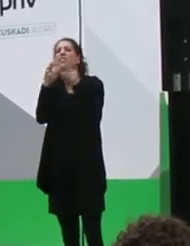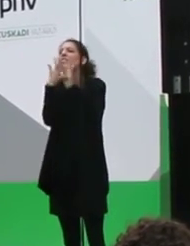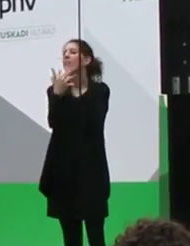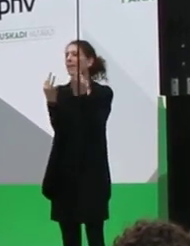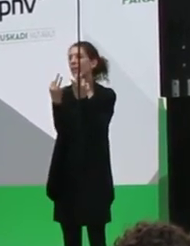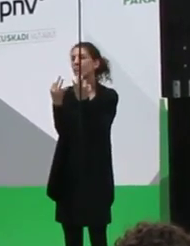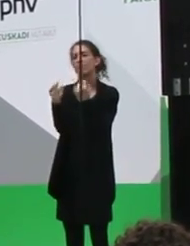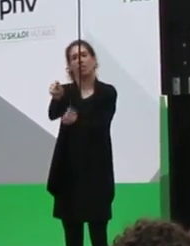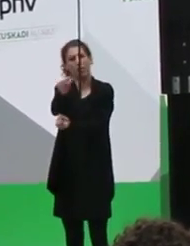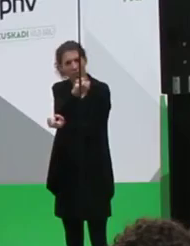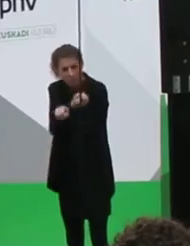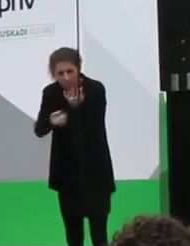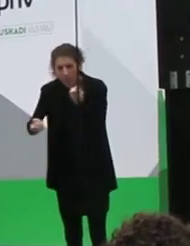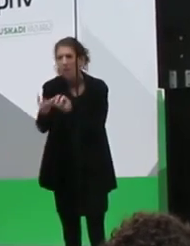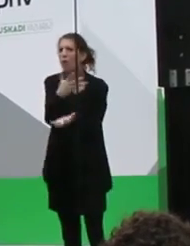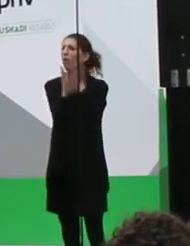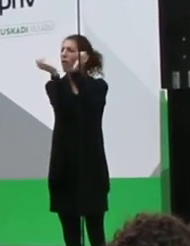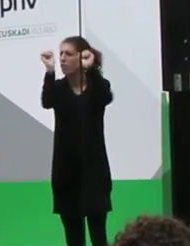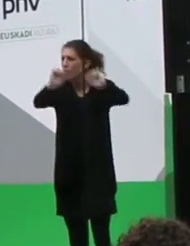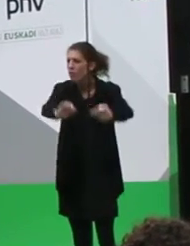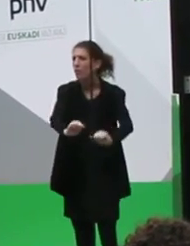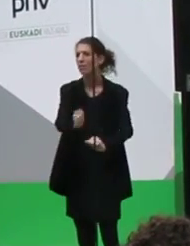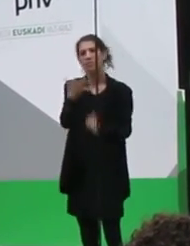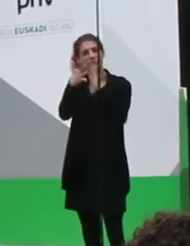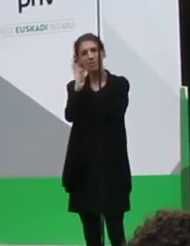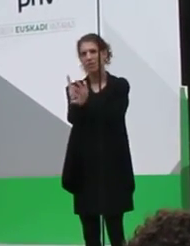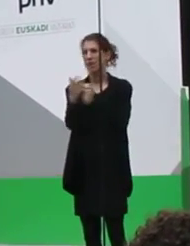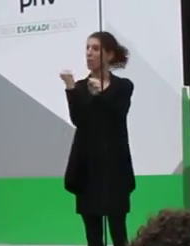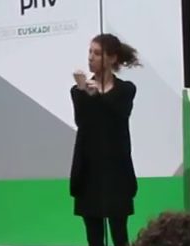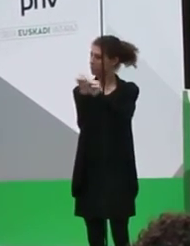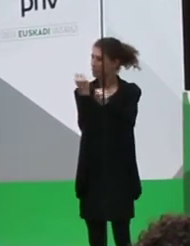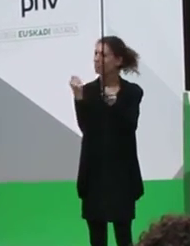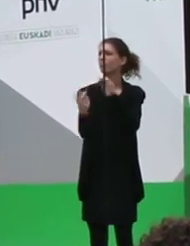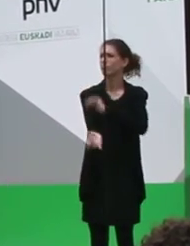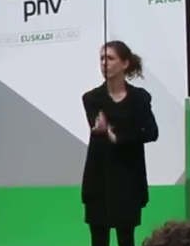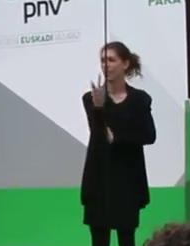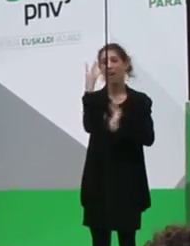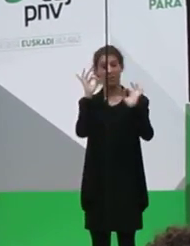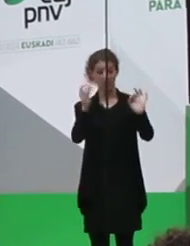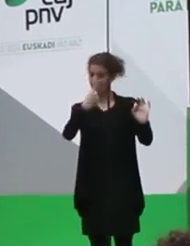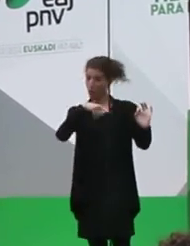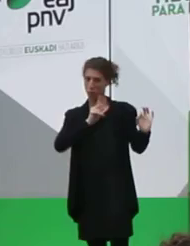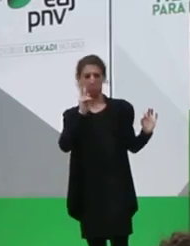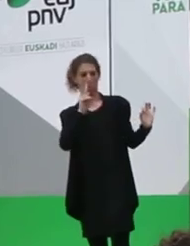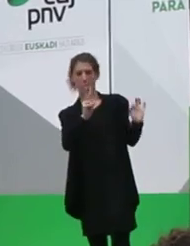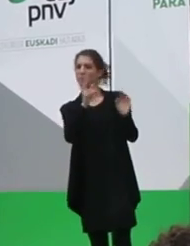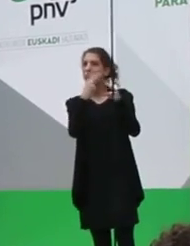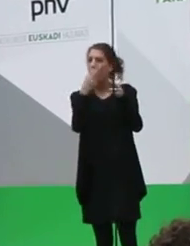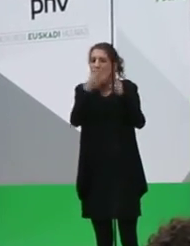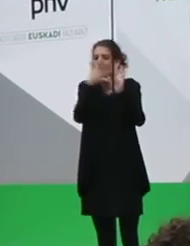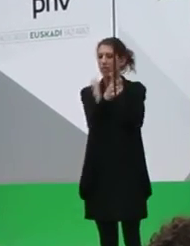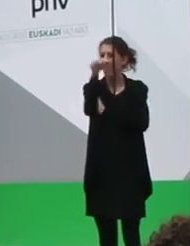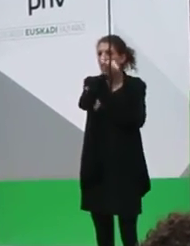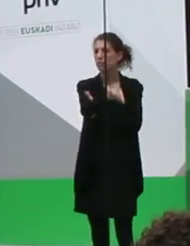diálogo, es acuerdo, es crecimiento y empleo. Así entiende la política del Partido Nacionalista